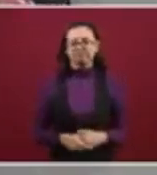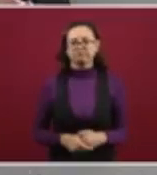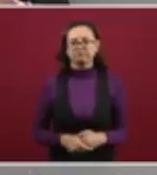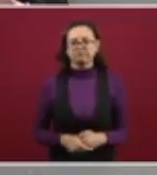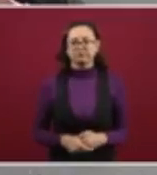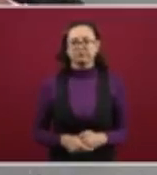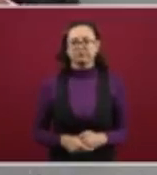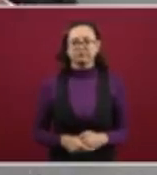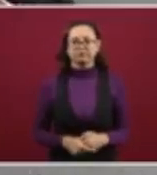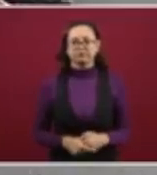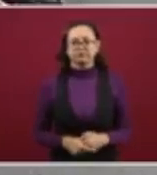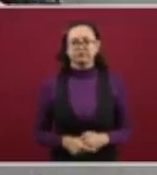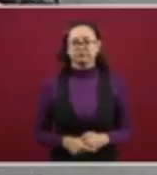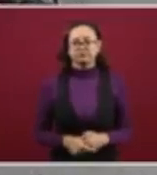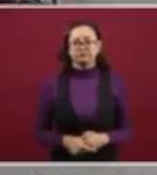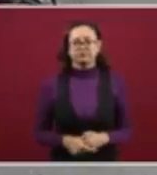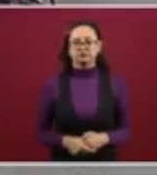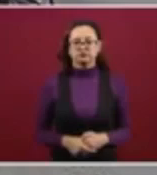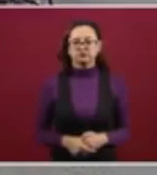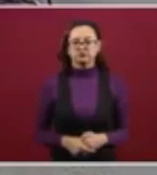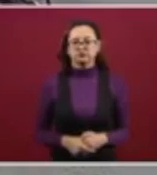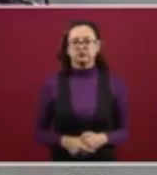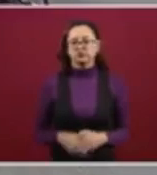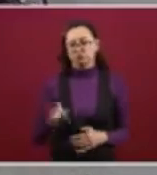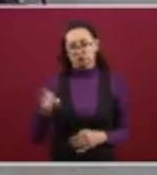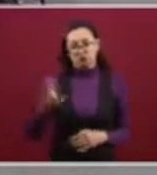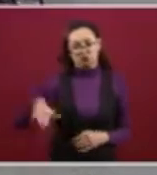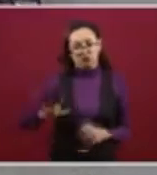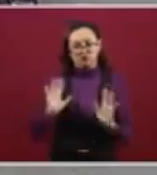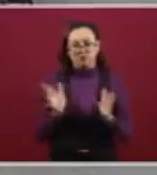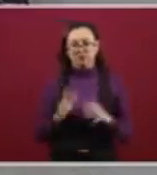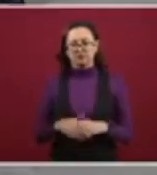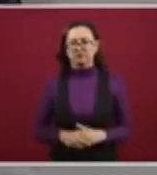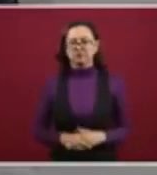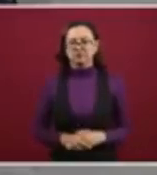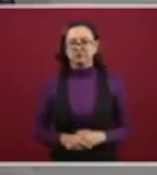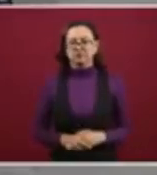empezamos. Ya tú preguntaste.